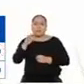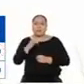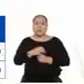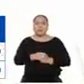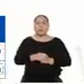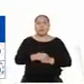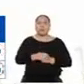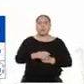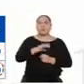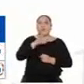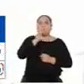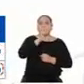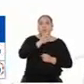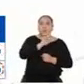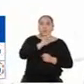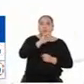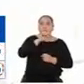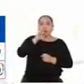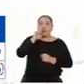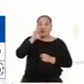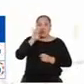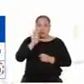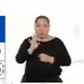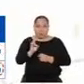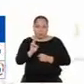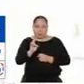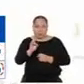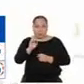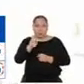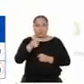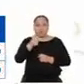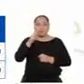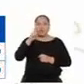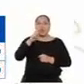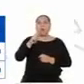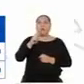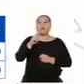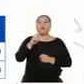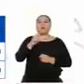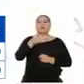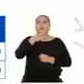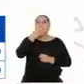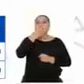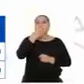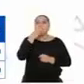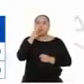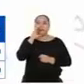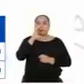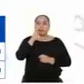de proteínas y 87,2 gramos de carbohidratos.